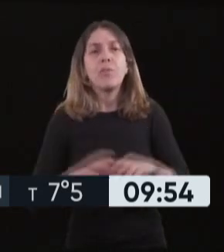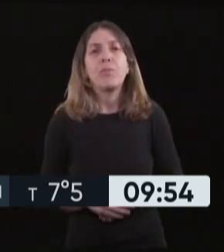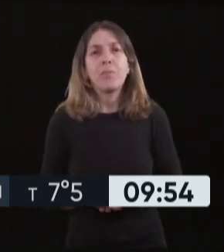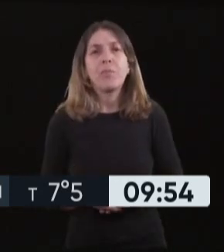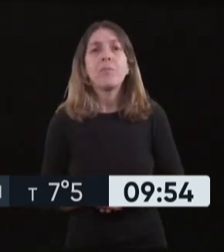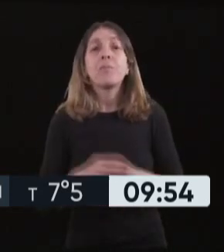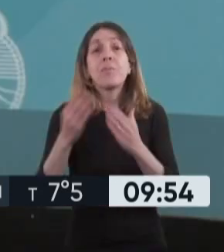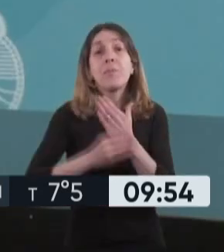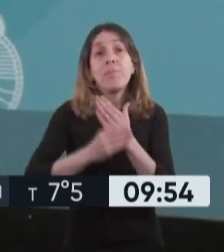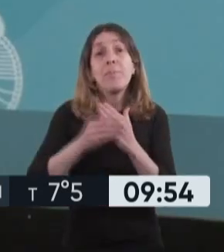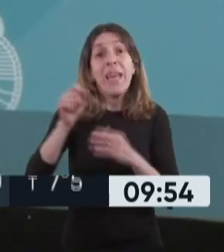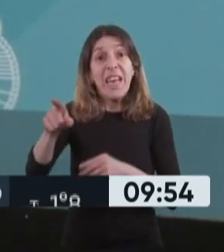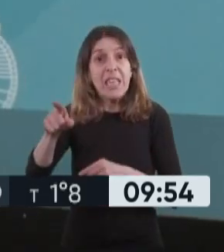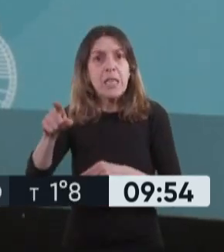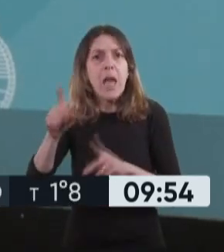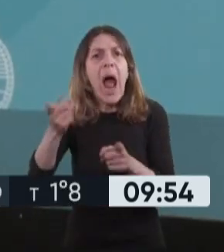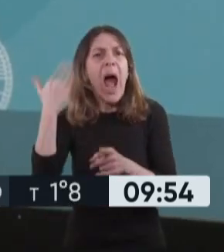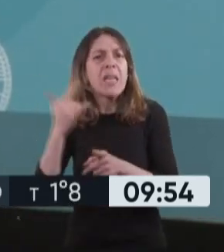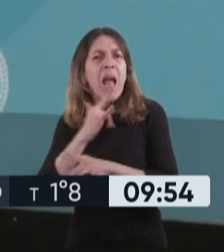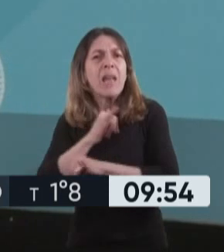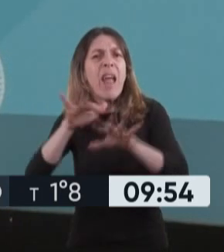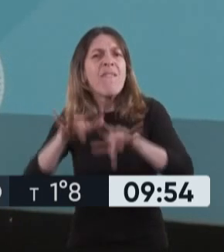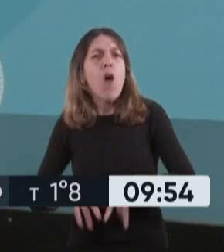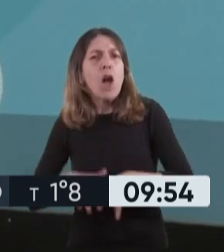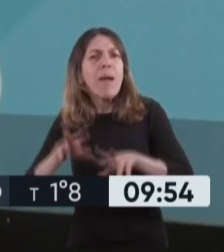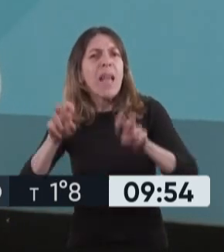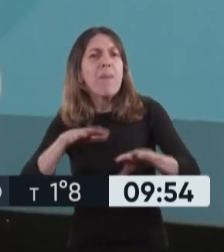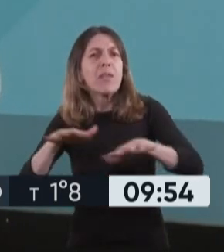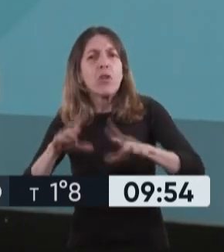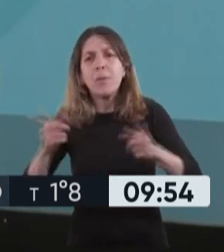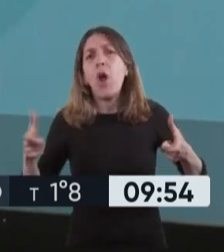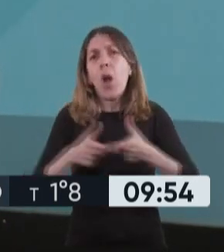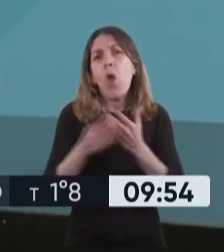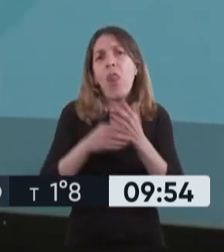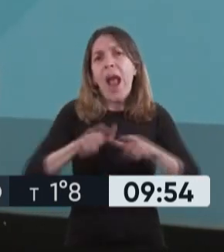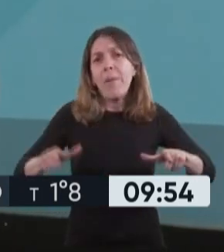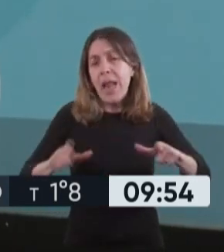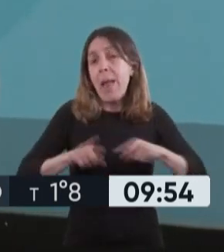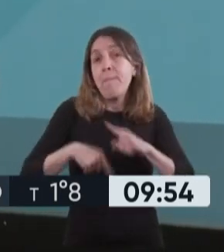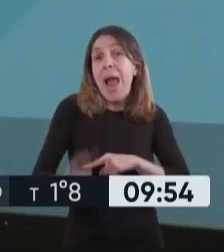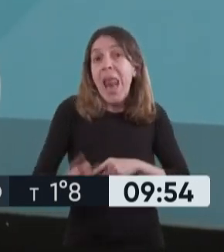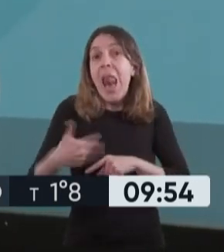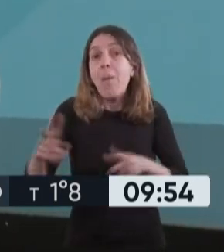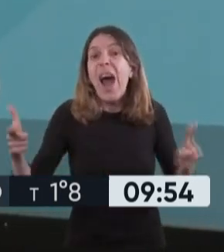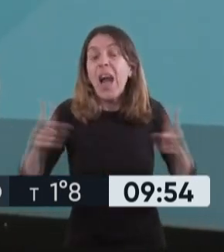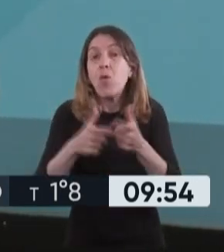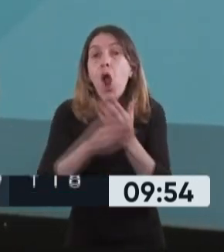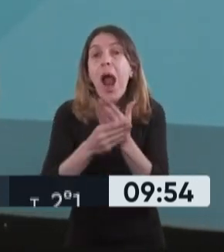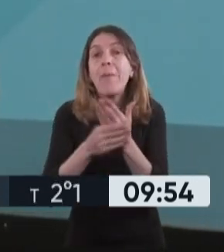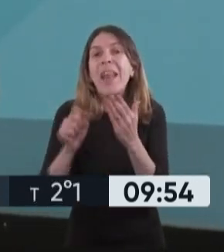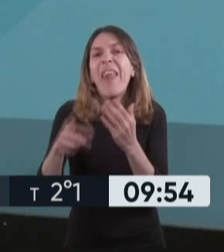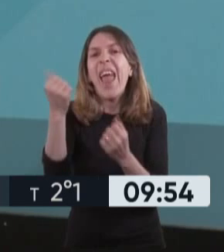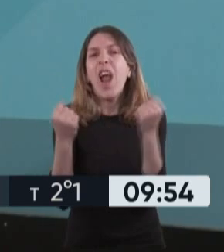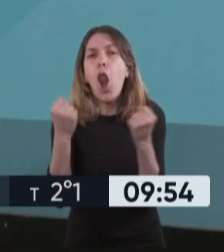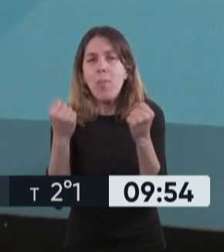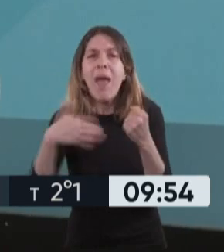la ministra de batakis hizo un informe de la situación durante la reunión de gabinete ella va a tener mañana reunión de gabinete económico donde